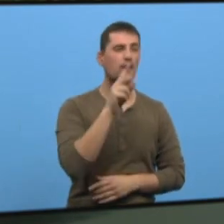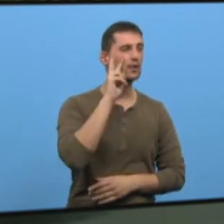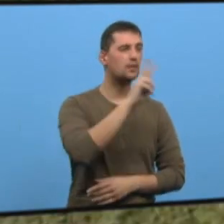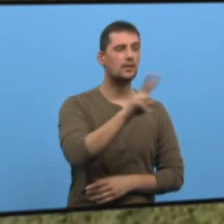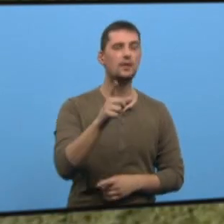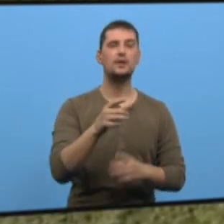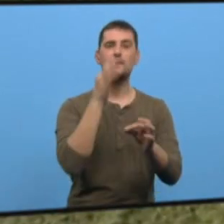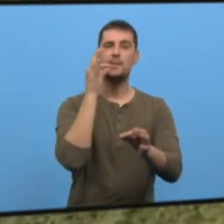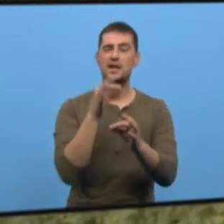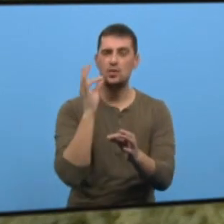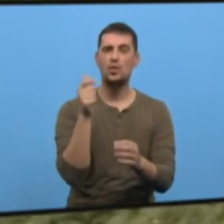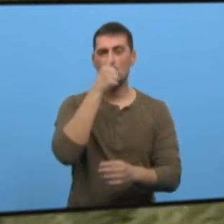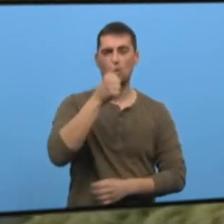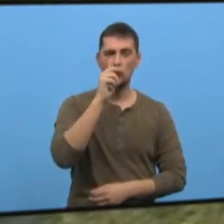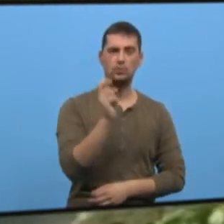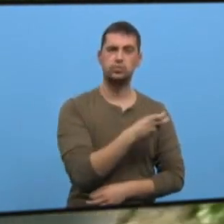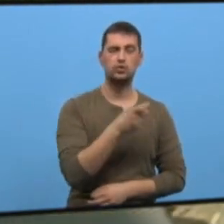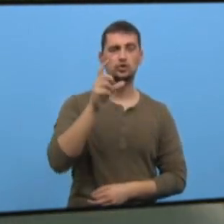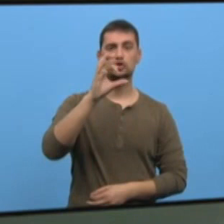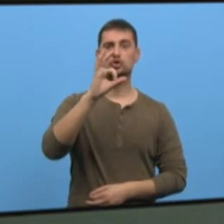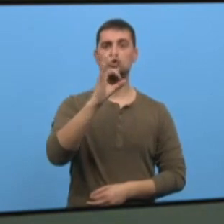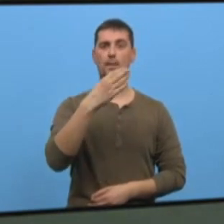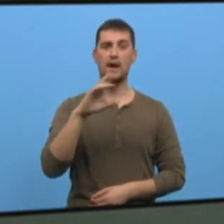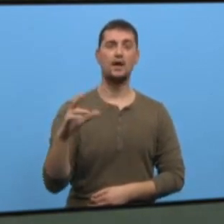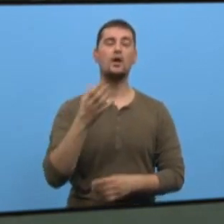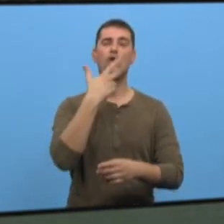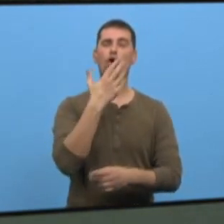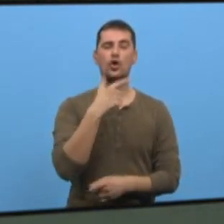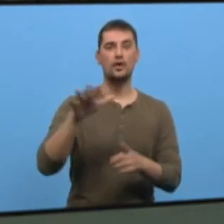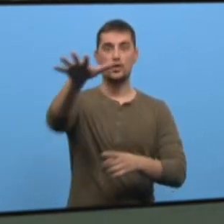visiten varios miradores que danil así como algun DEA